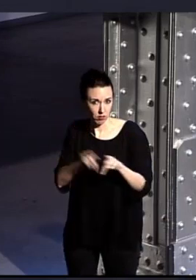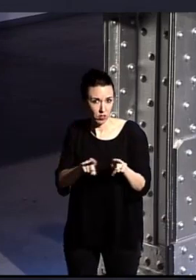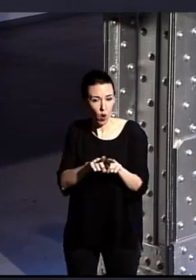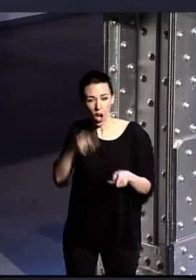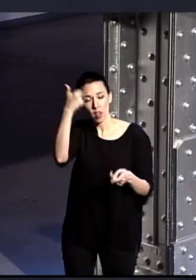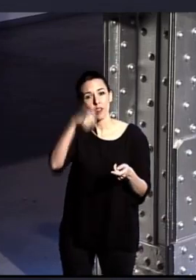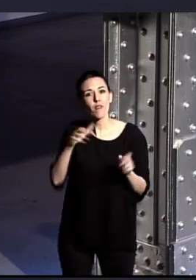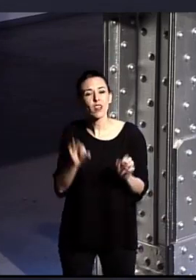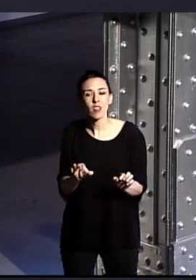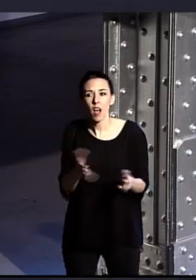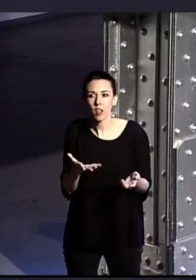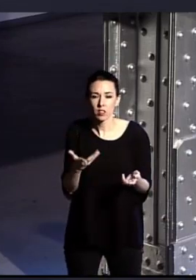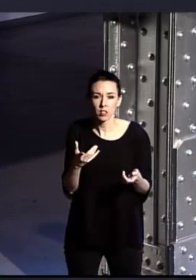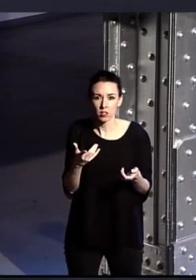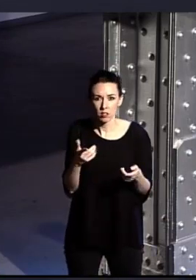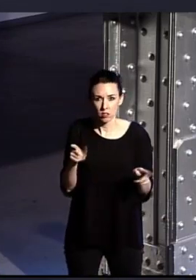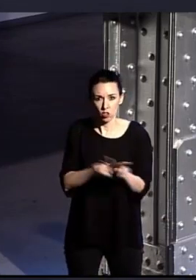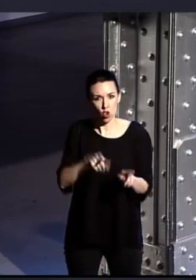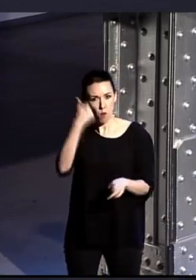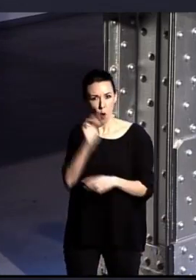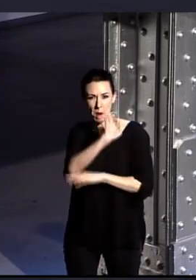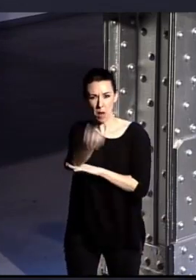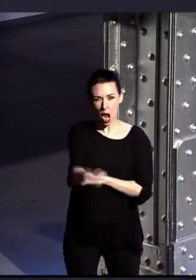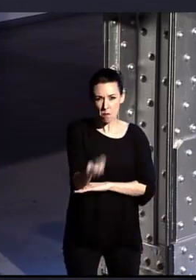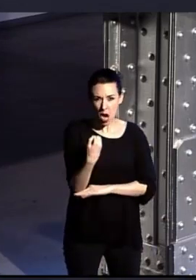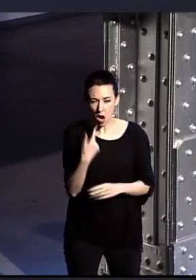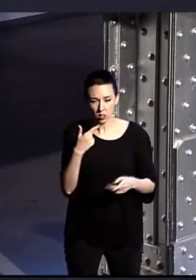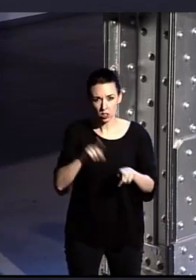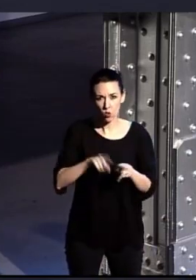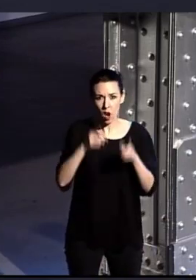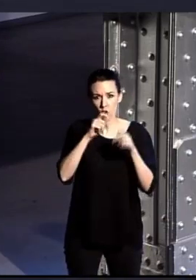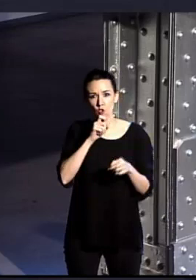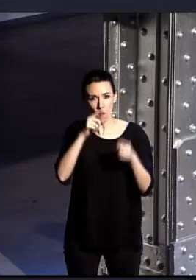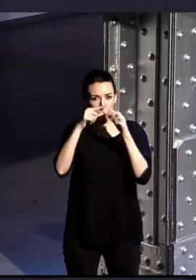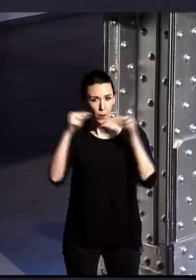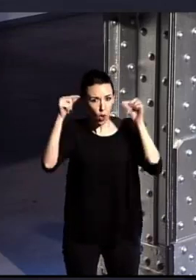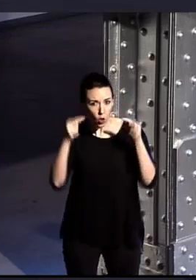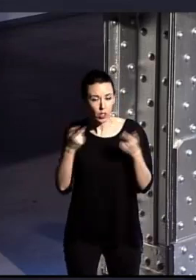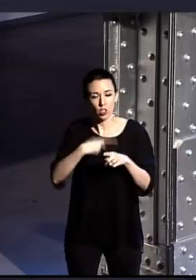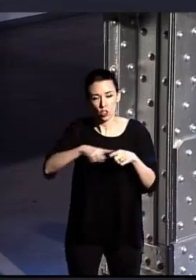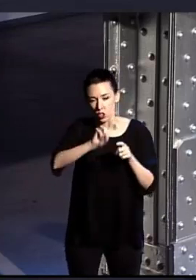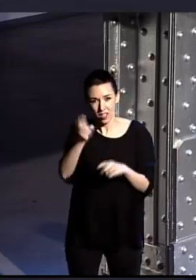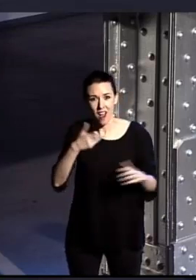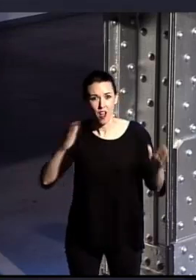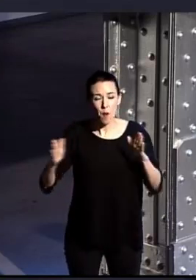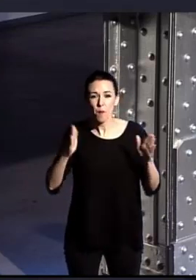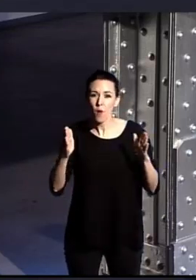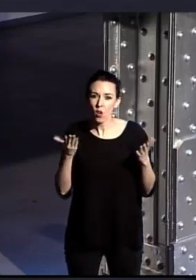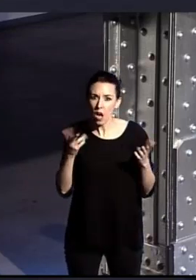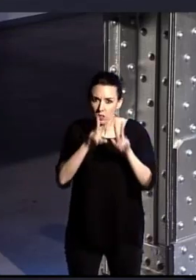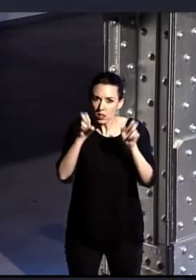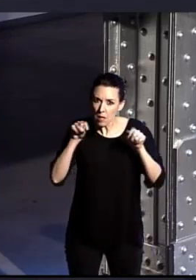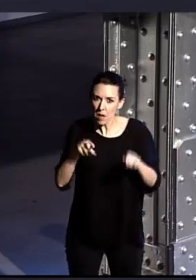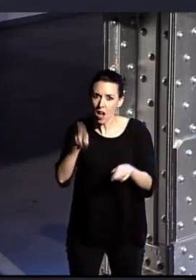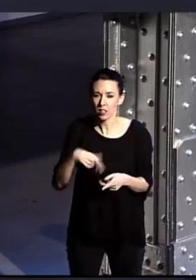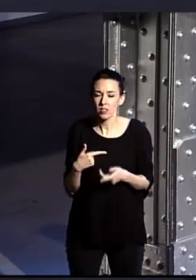la virilidad se batía en duelo, la virilidad se medía en mostacho, ¿no? Es que era un tiempo donde era un tema,